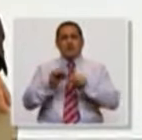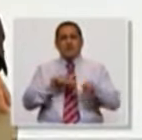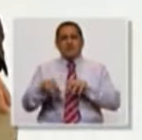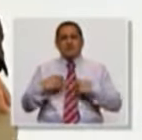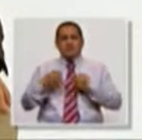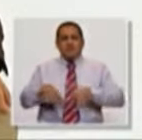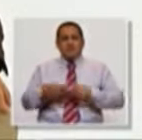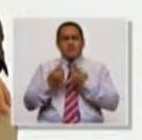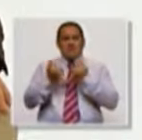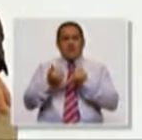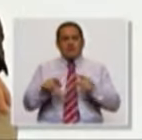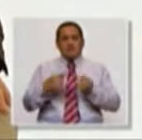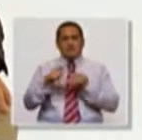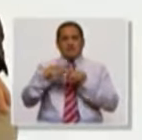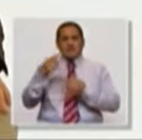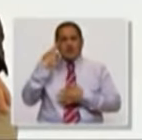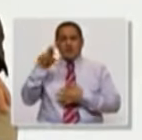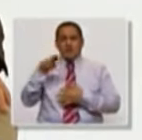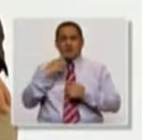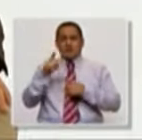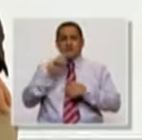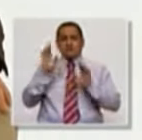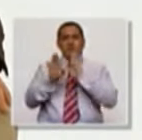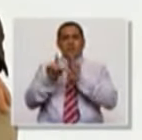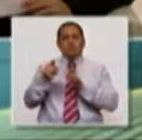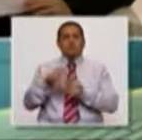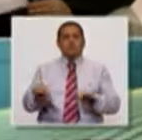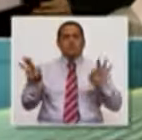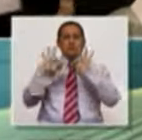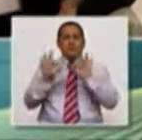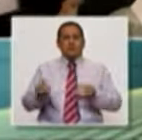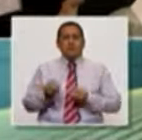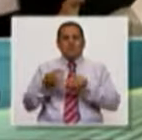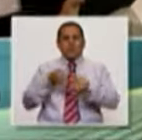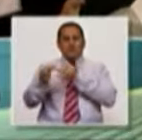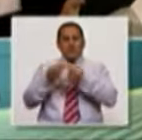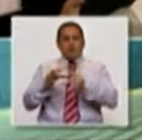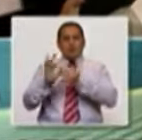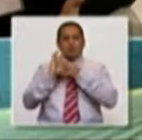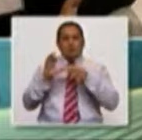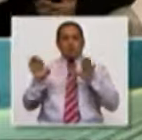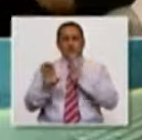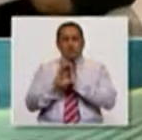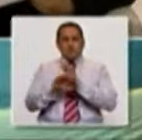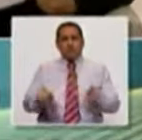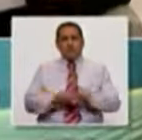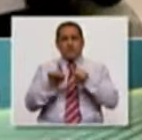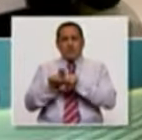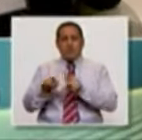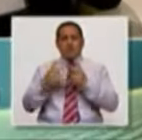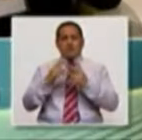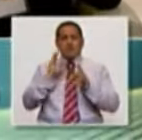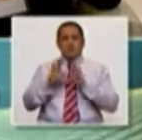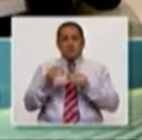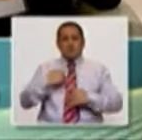perder dinero sin razón, ¿no? Claro, y ese es un punto muy importante porque está vinculado a la predictibilidad, ¿no? Si yo sé que